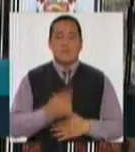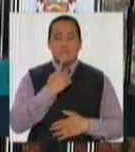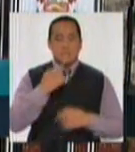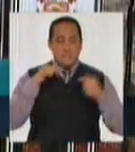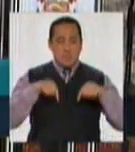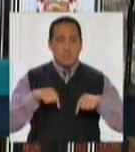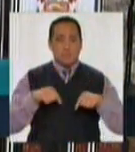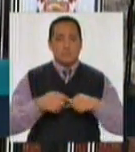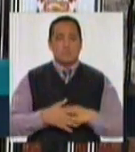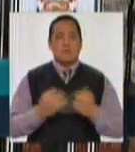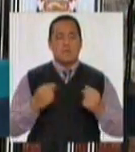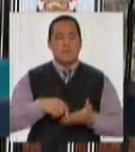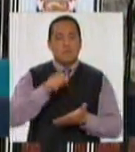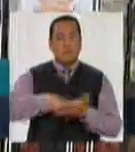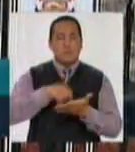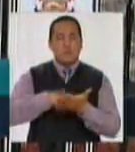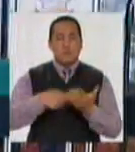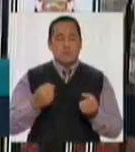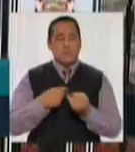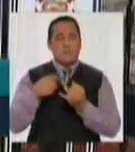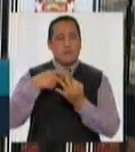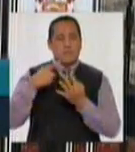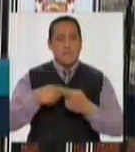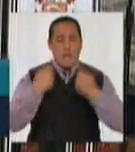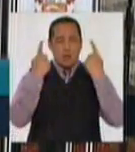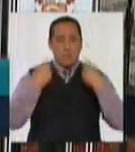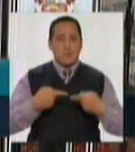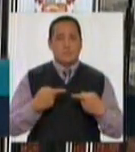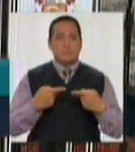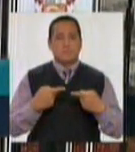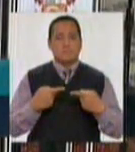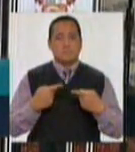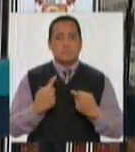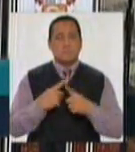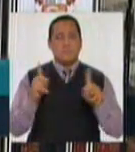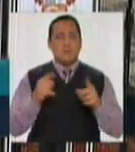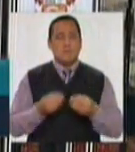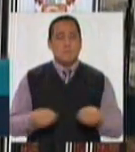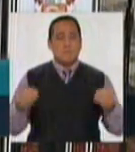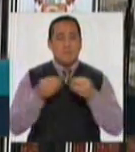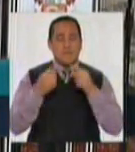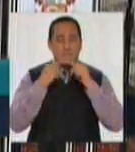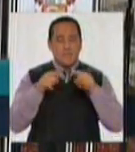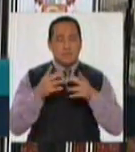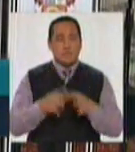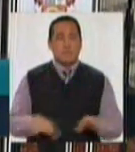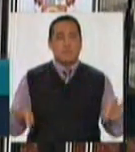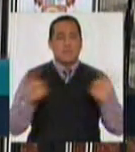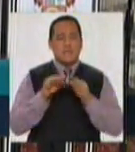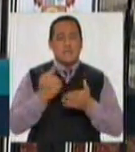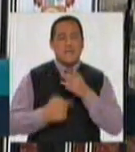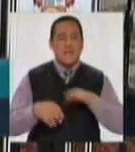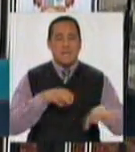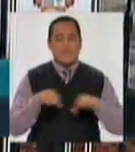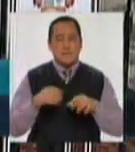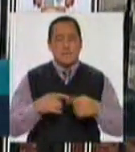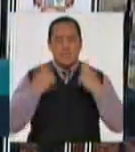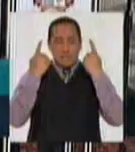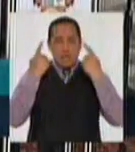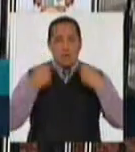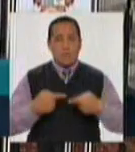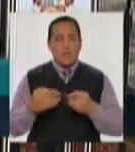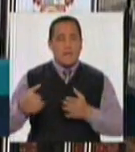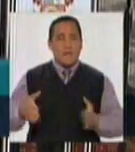estamos suscribiendo un conjunto de acuerdos, pero más que eso, lo que estamos haciendo es delinear